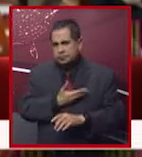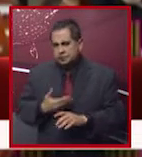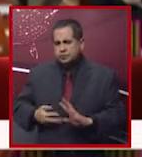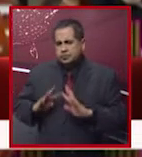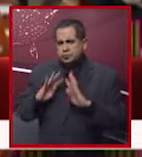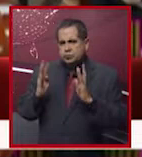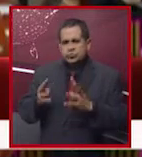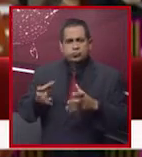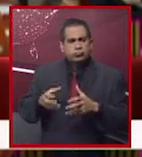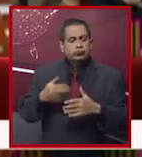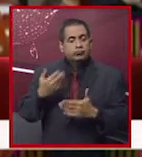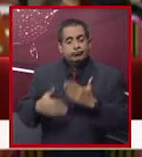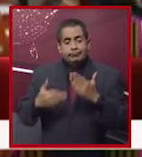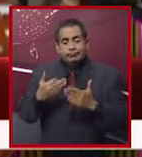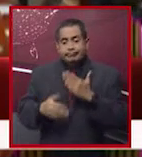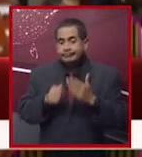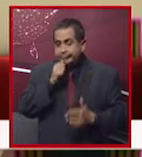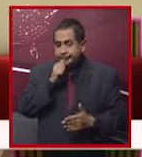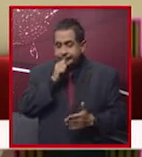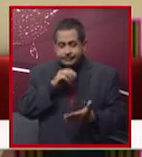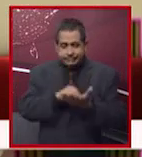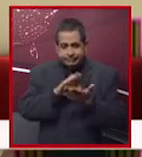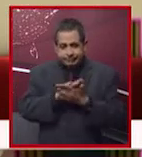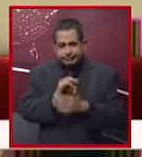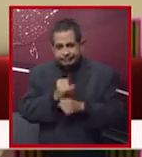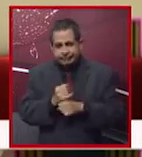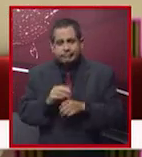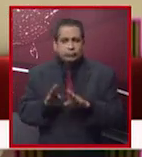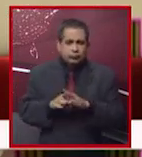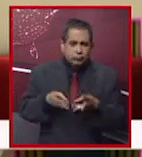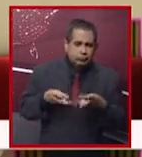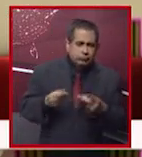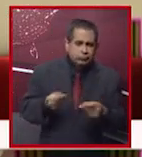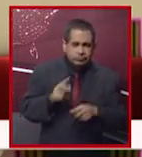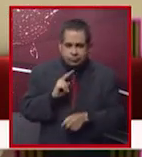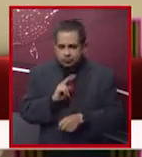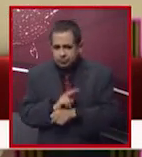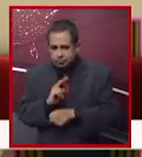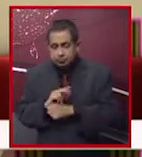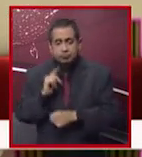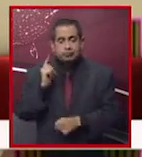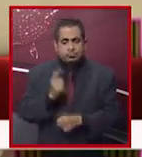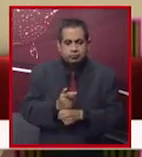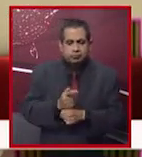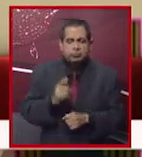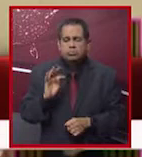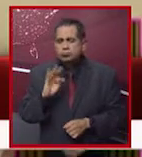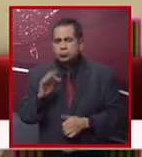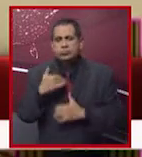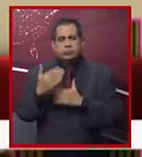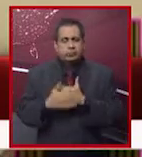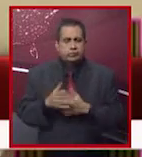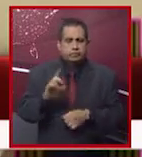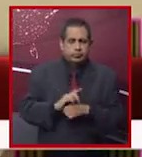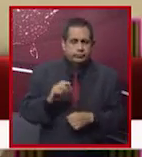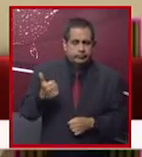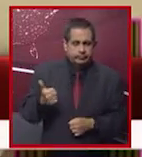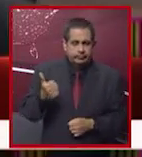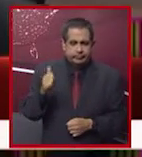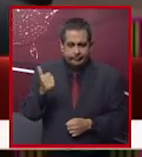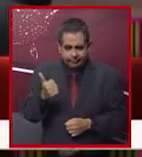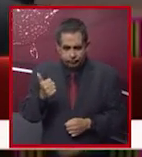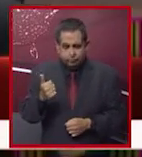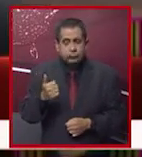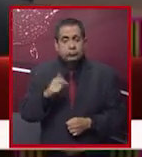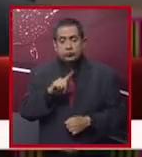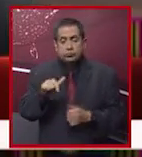que falta conocer los dictámenes de la fiscalización de las campañas, lo que ocurrirá el próximo 6 de agosto y posteriormente se enviarán